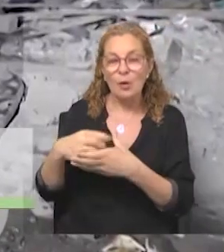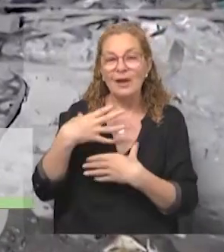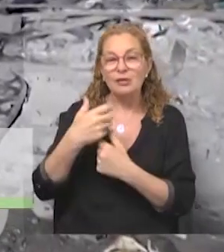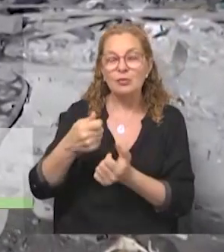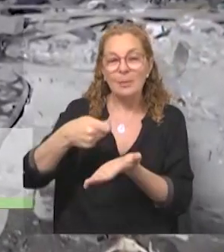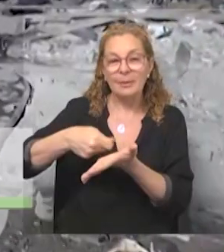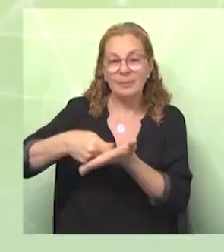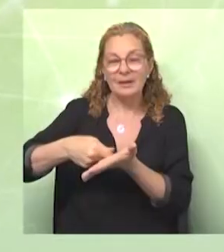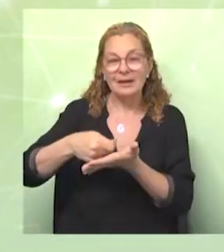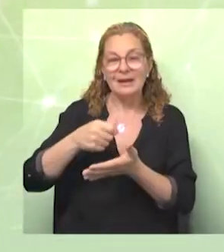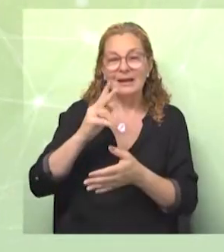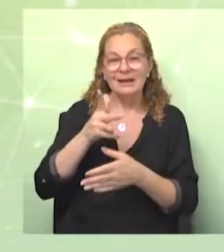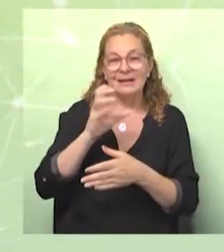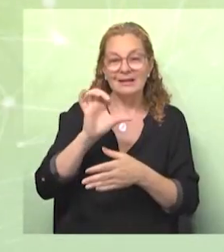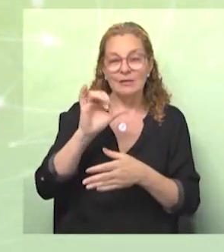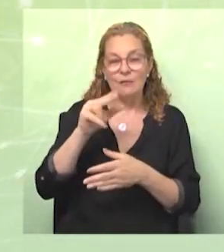financiera